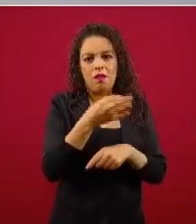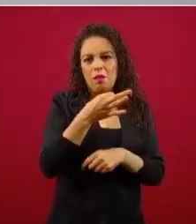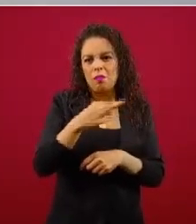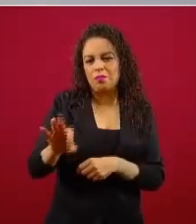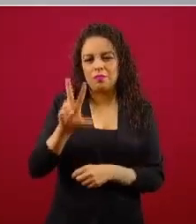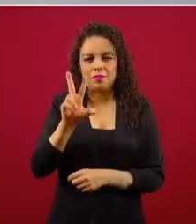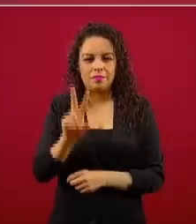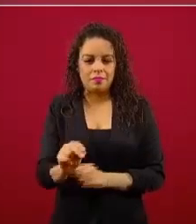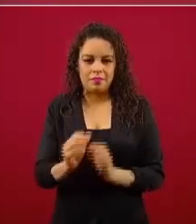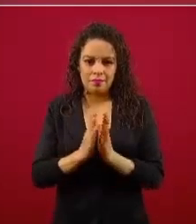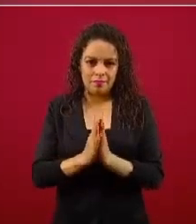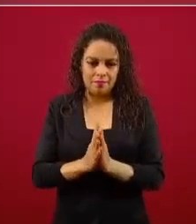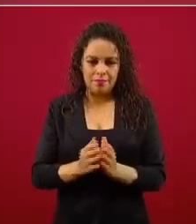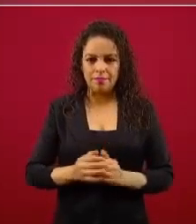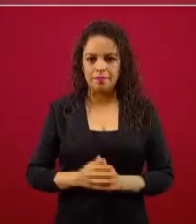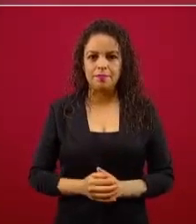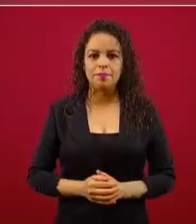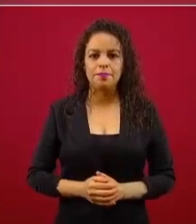Solo que